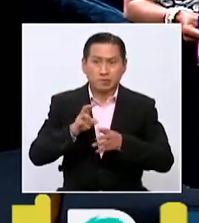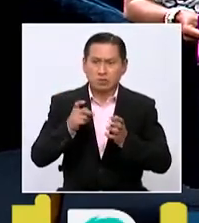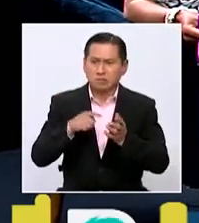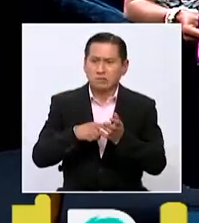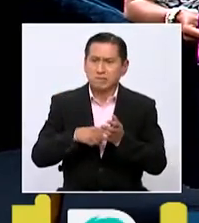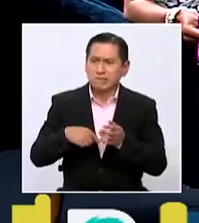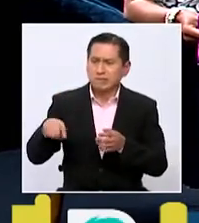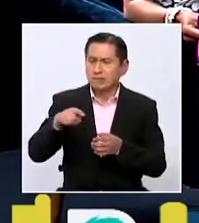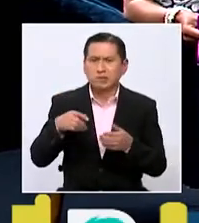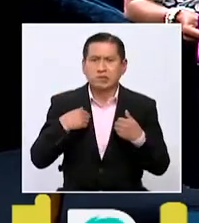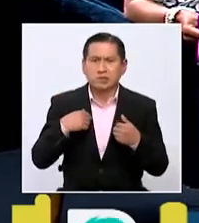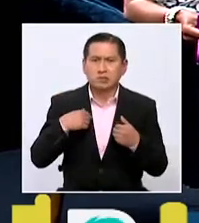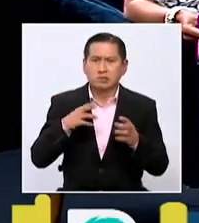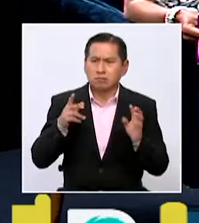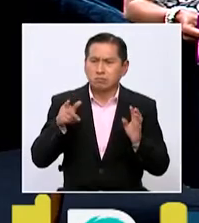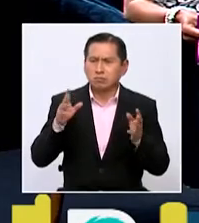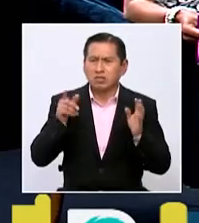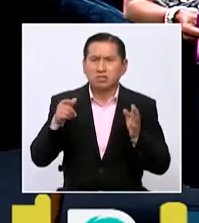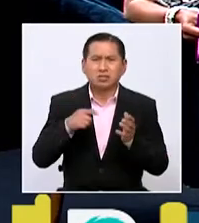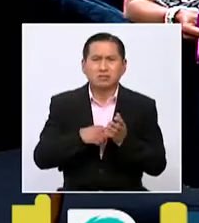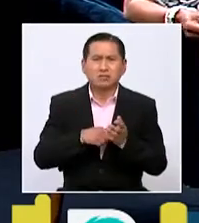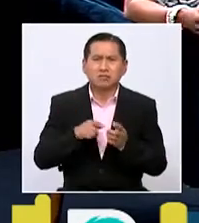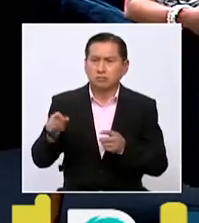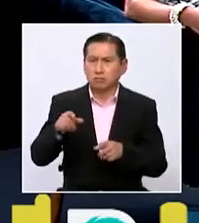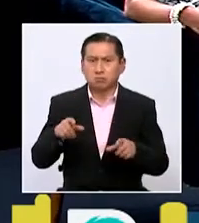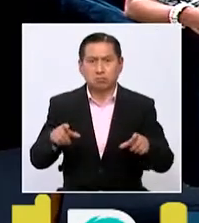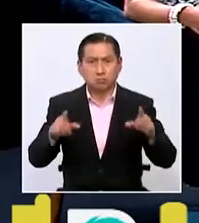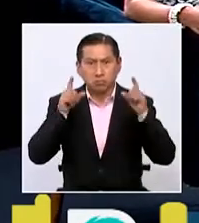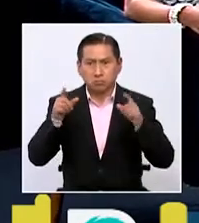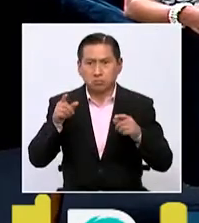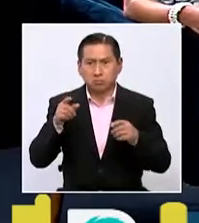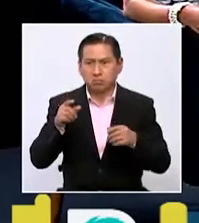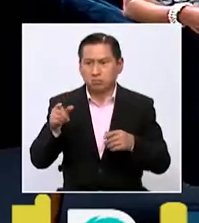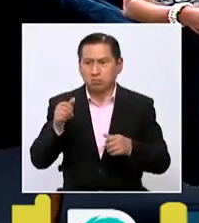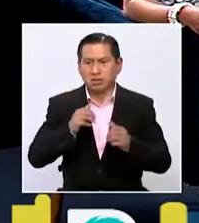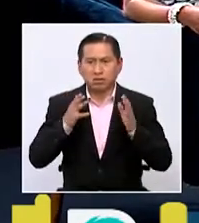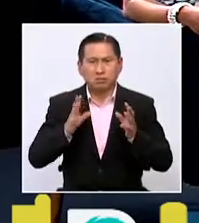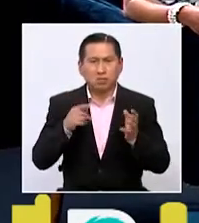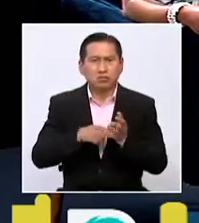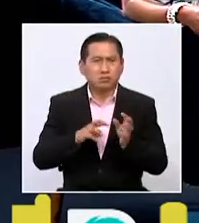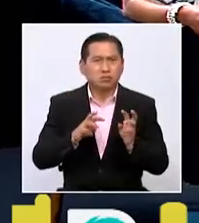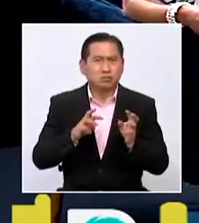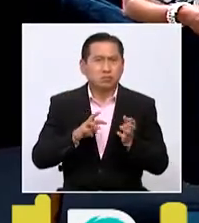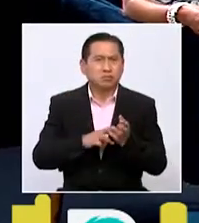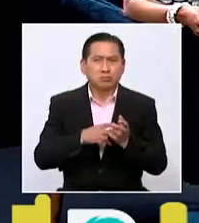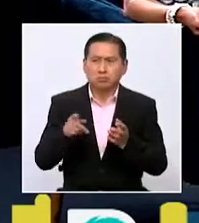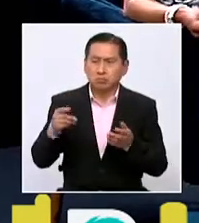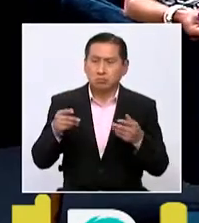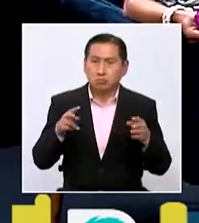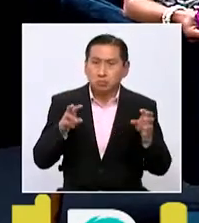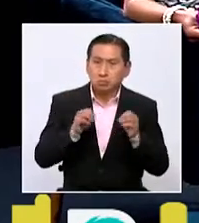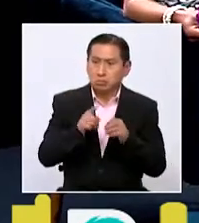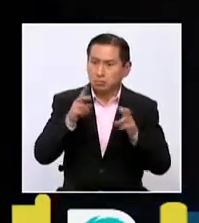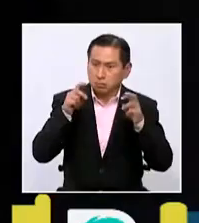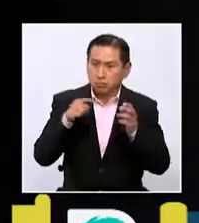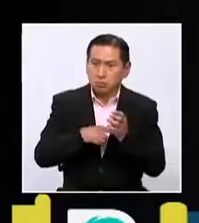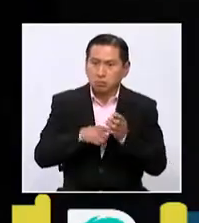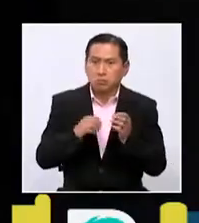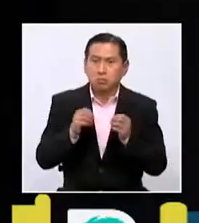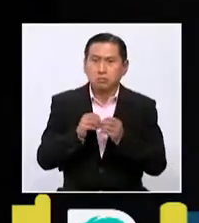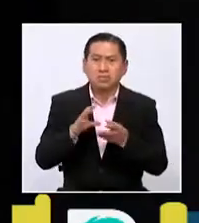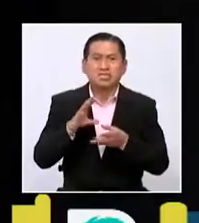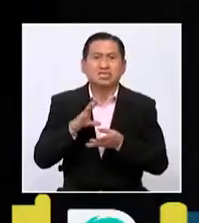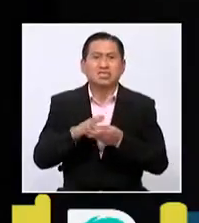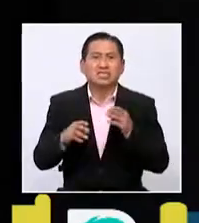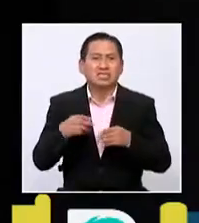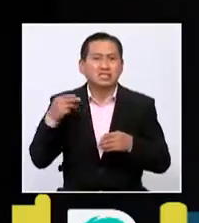través del esquema este del prototipo del personaje. Pero me parece interesante que pueda además analizarse dentro de la misma